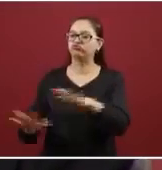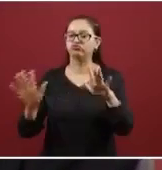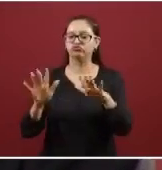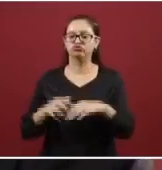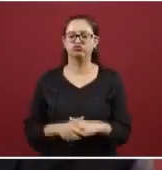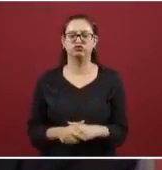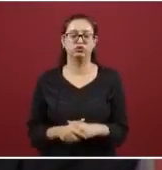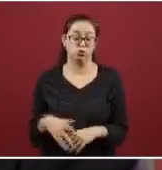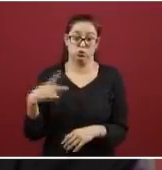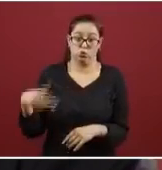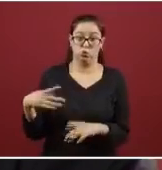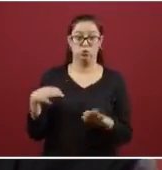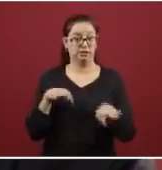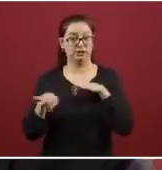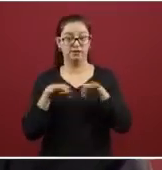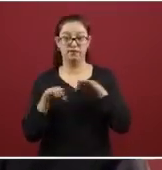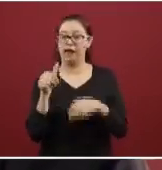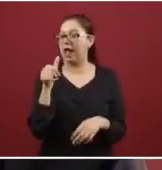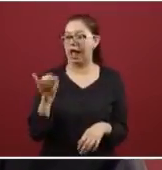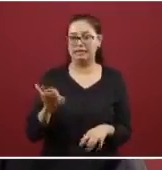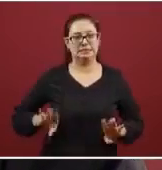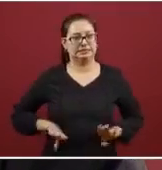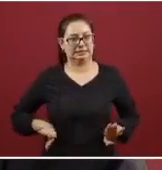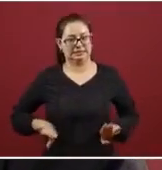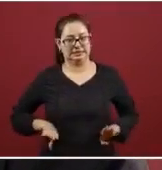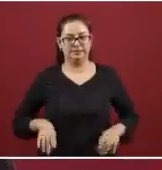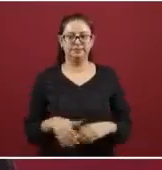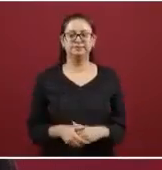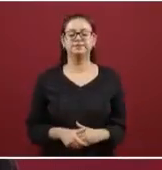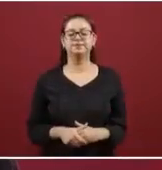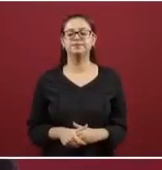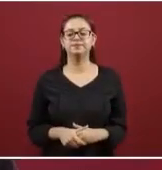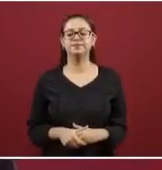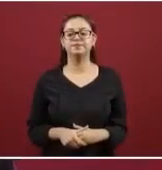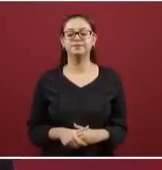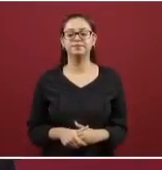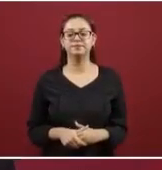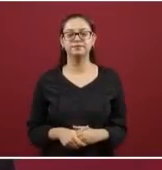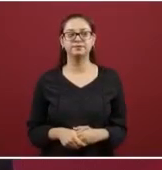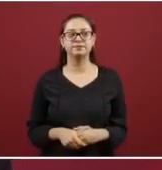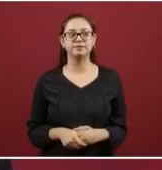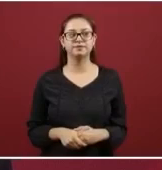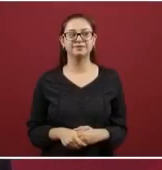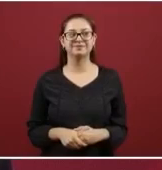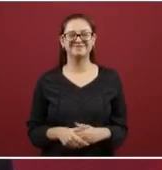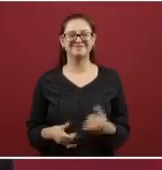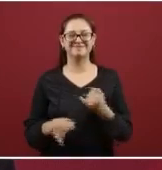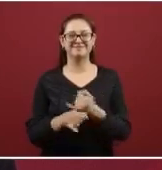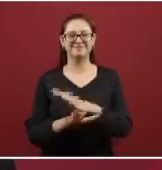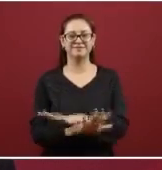Ese es el oficio del periodismo, los que trabajan para